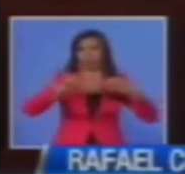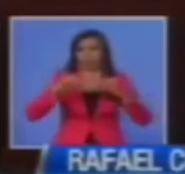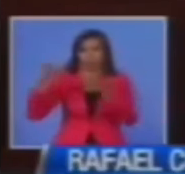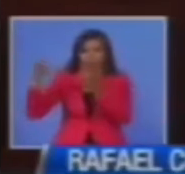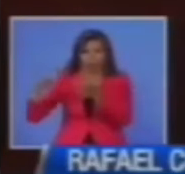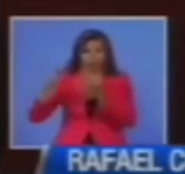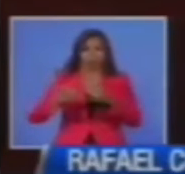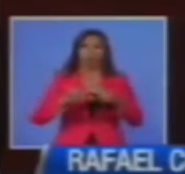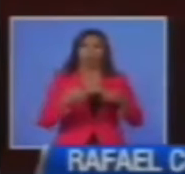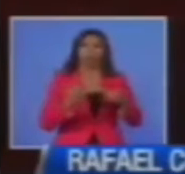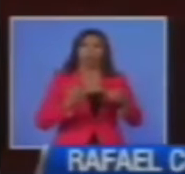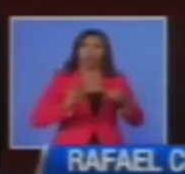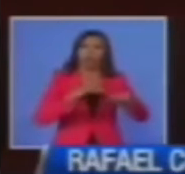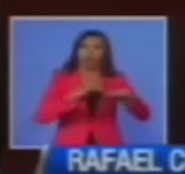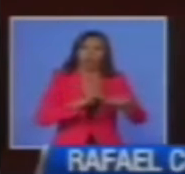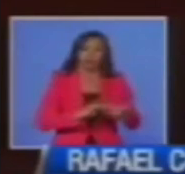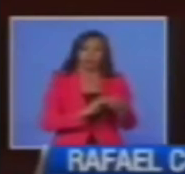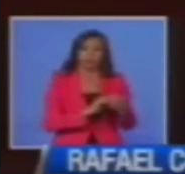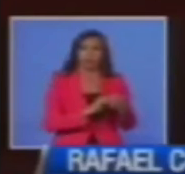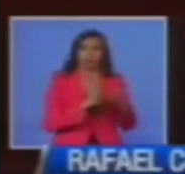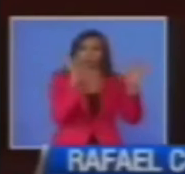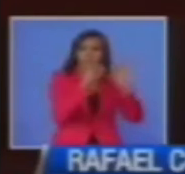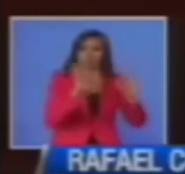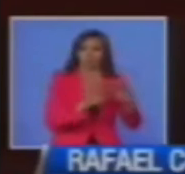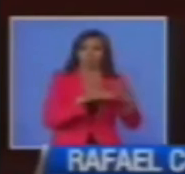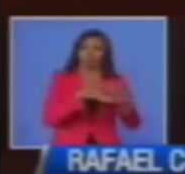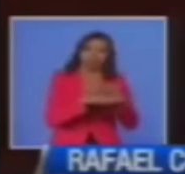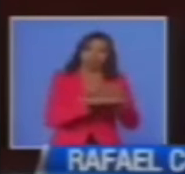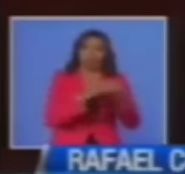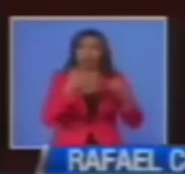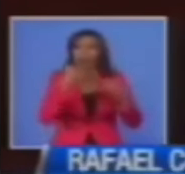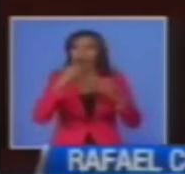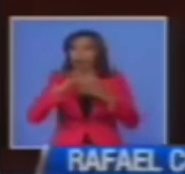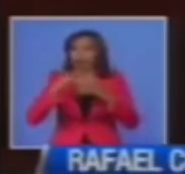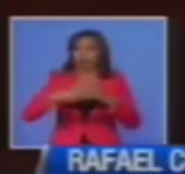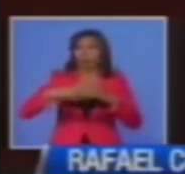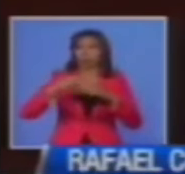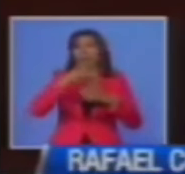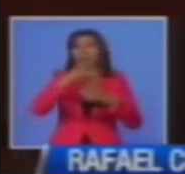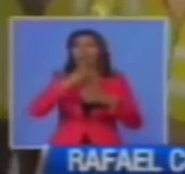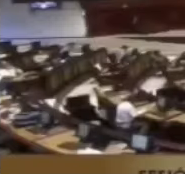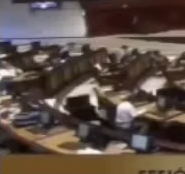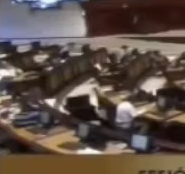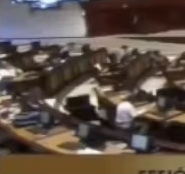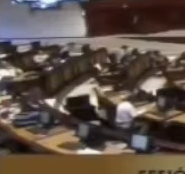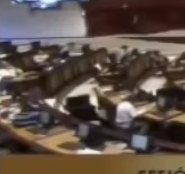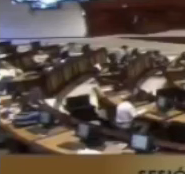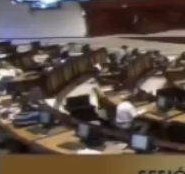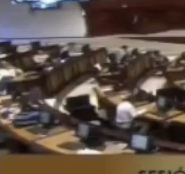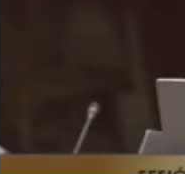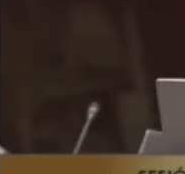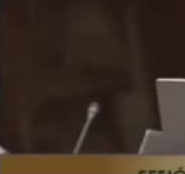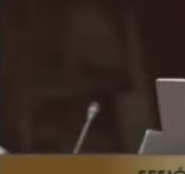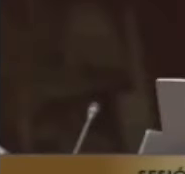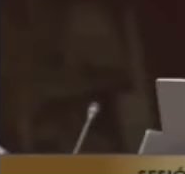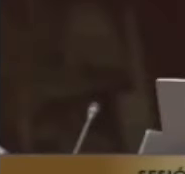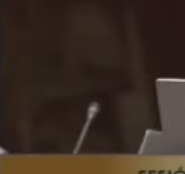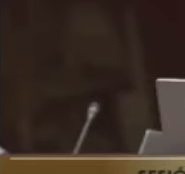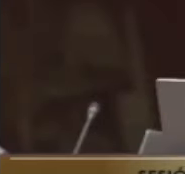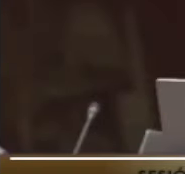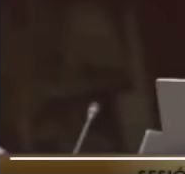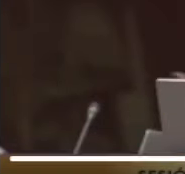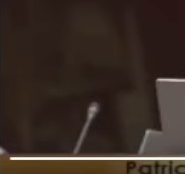termoeléctrica para evitar posibles contingencias una sequía generalizada etcétera Muchas gracias